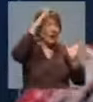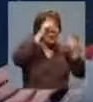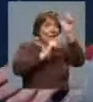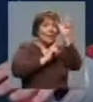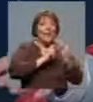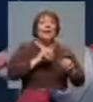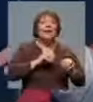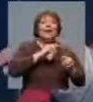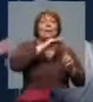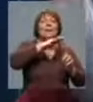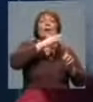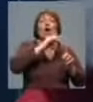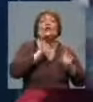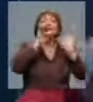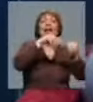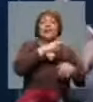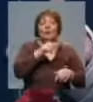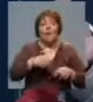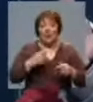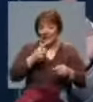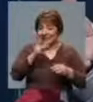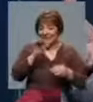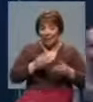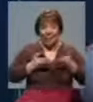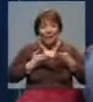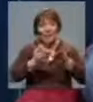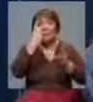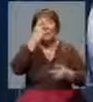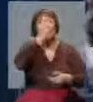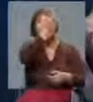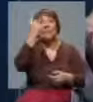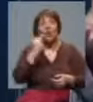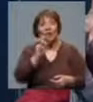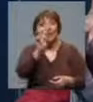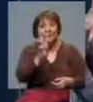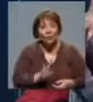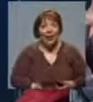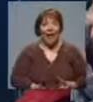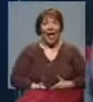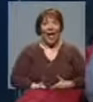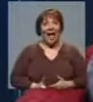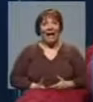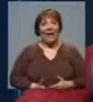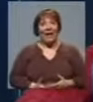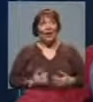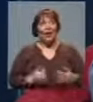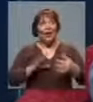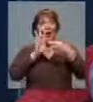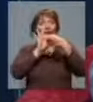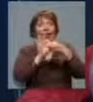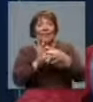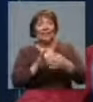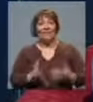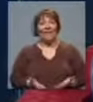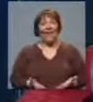A mediados de septiembre llega el primer barco de Venezuela la conectividad no que supone